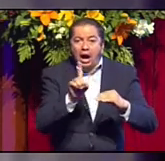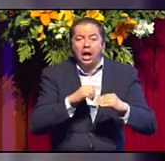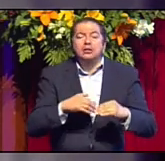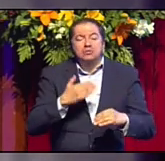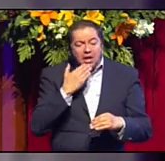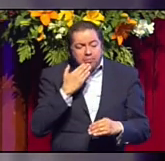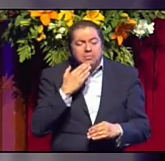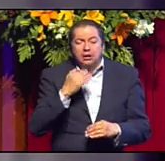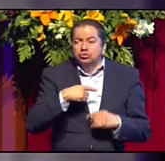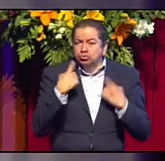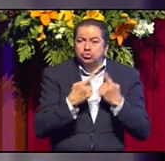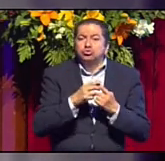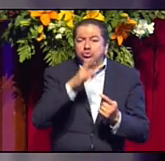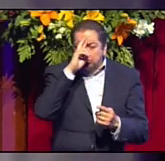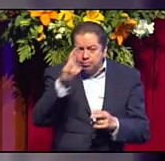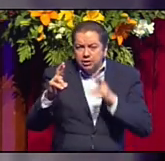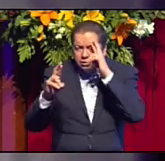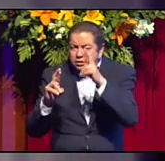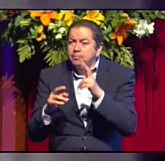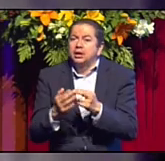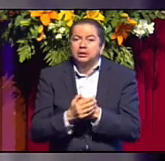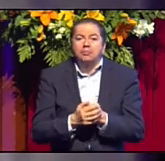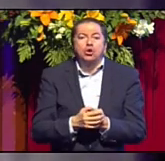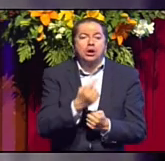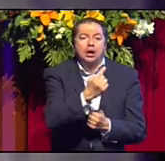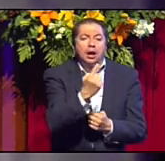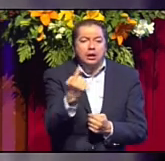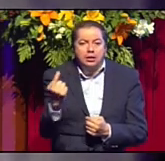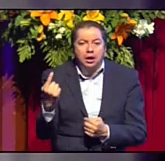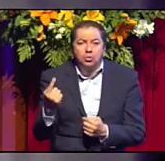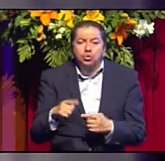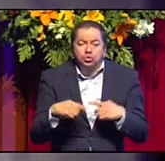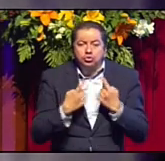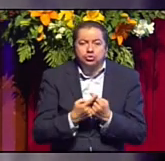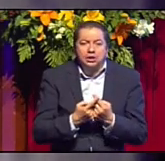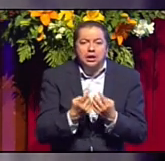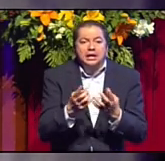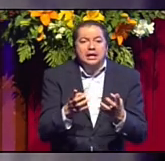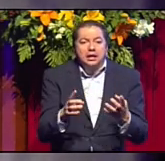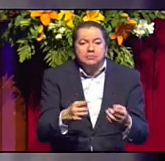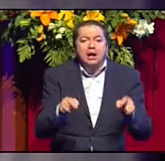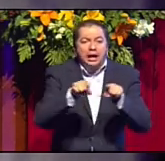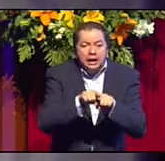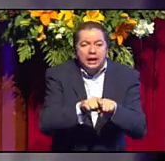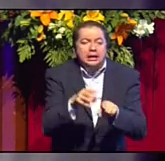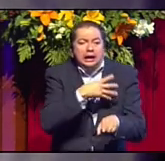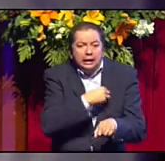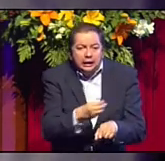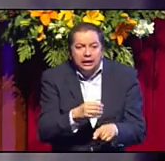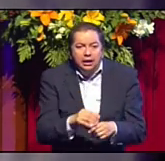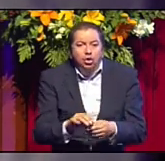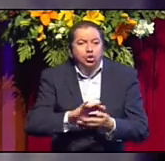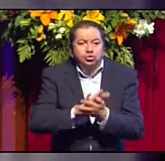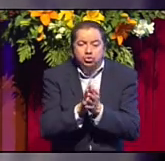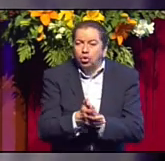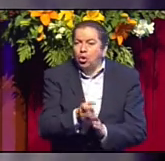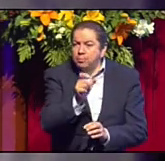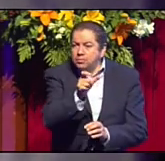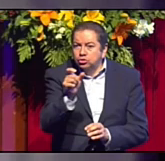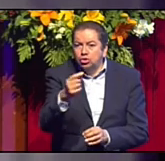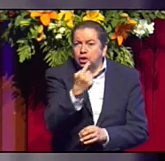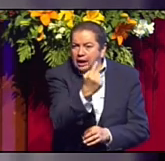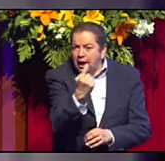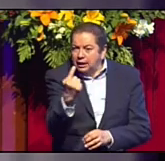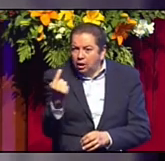en una sociedad nos respetamos, cada uno de nosotros, desde la pareja, desde nuestros hijos, hasta efectivamente a cada uno de